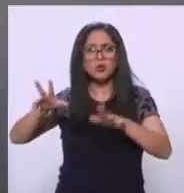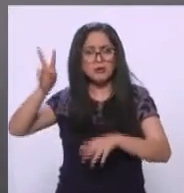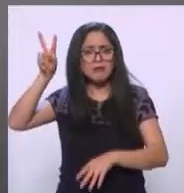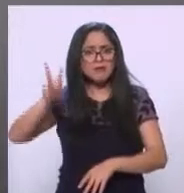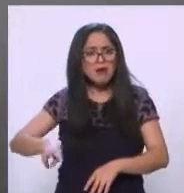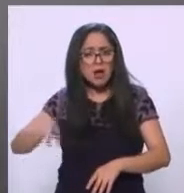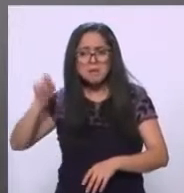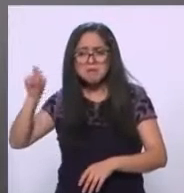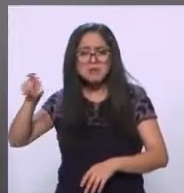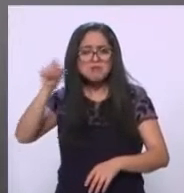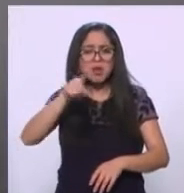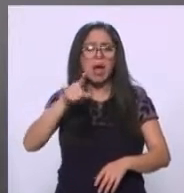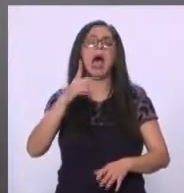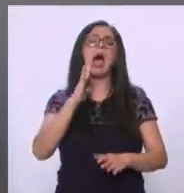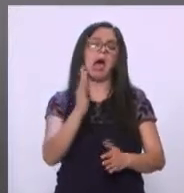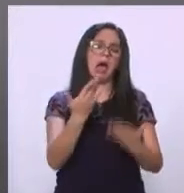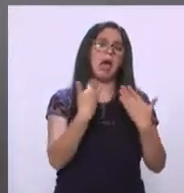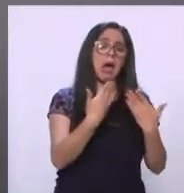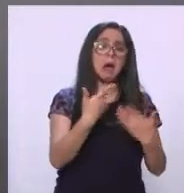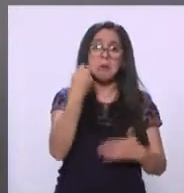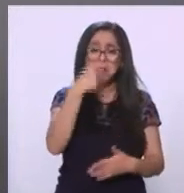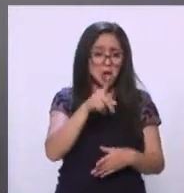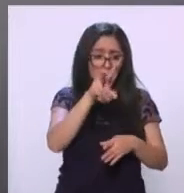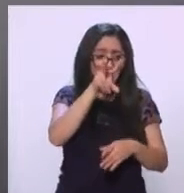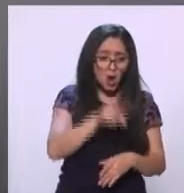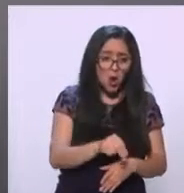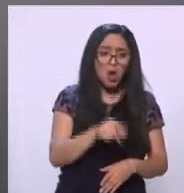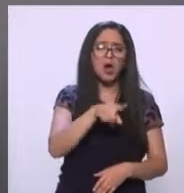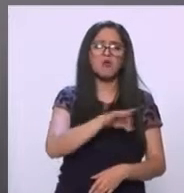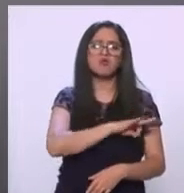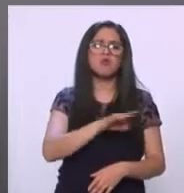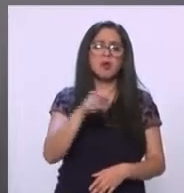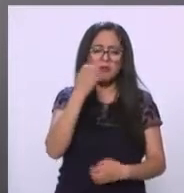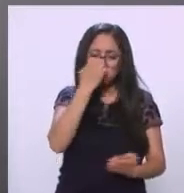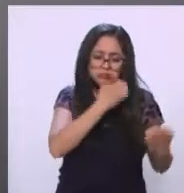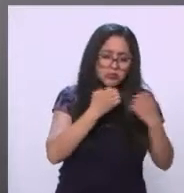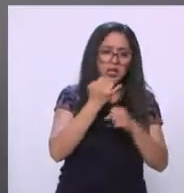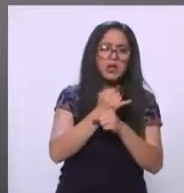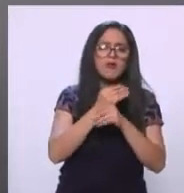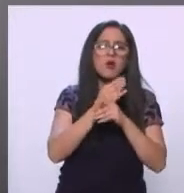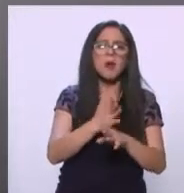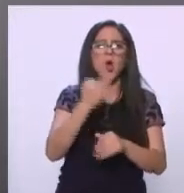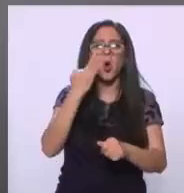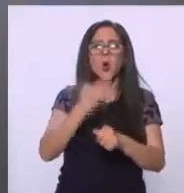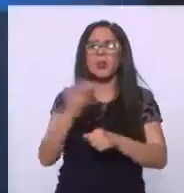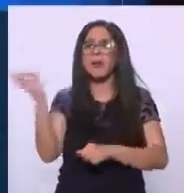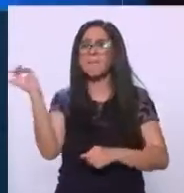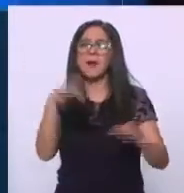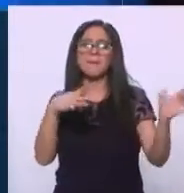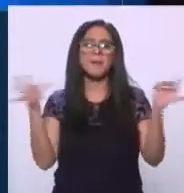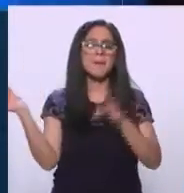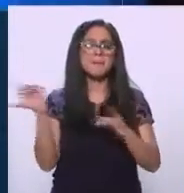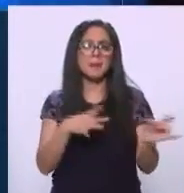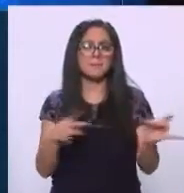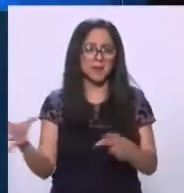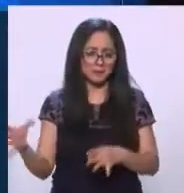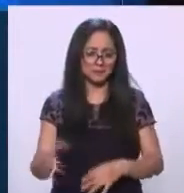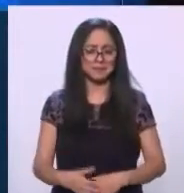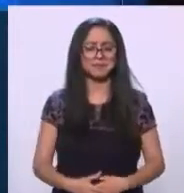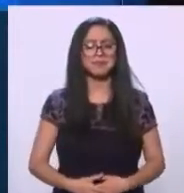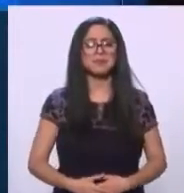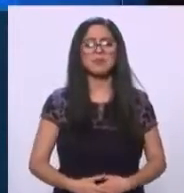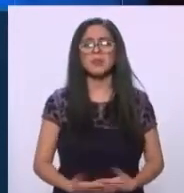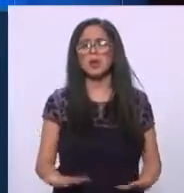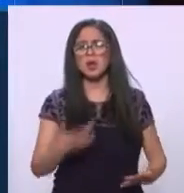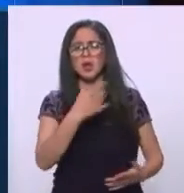se espera, pero hay una forma colectiva de verificar esta información que anda circulando, ¿no? Sobre cualquier noticia falsa,